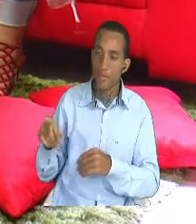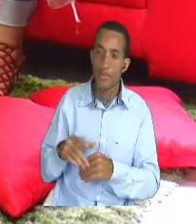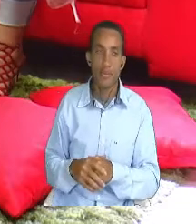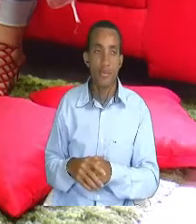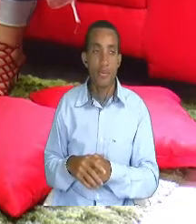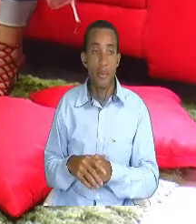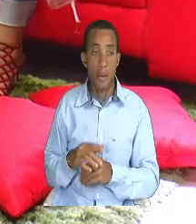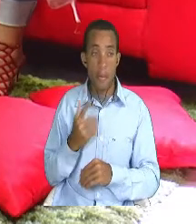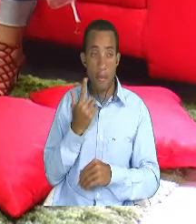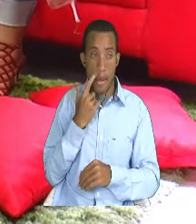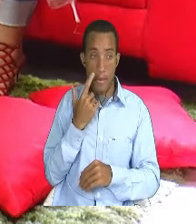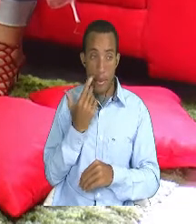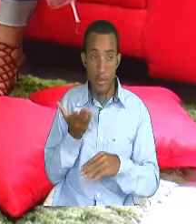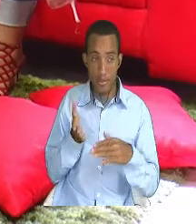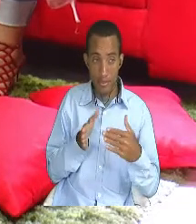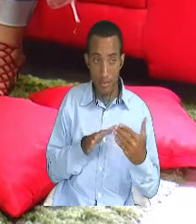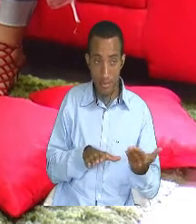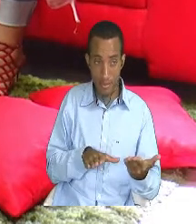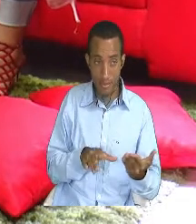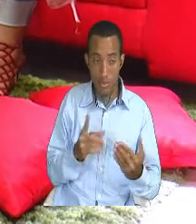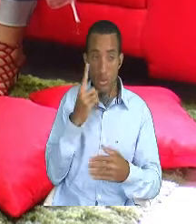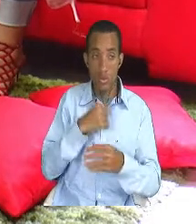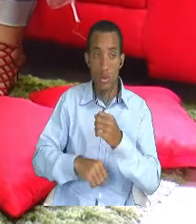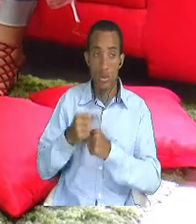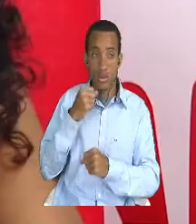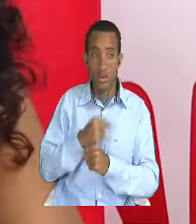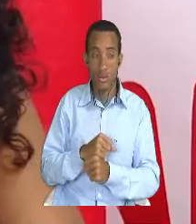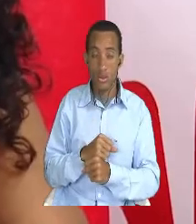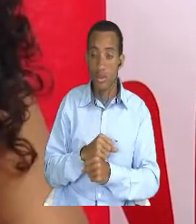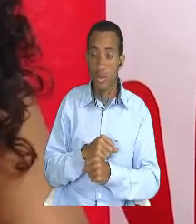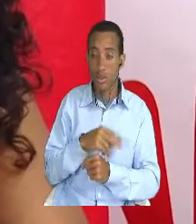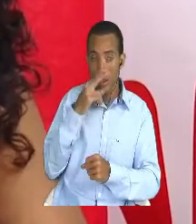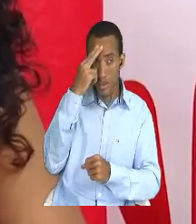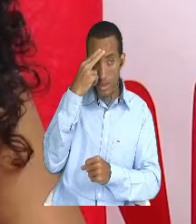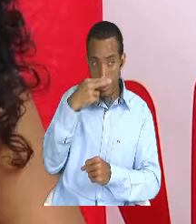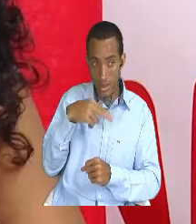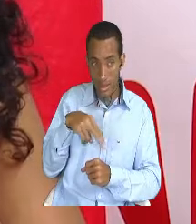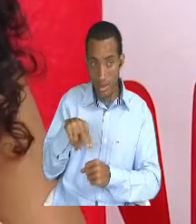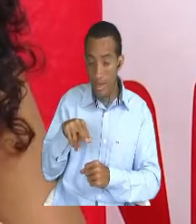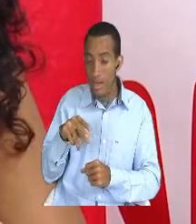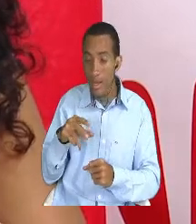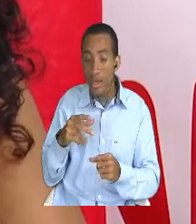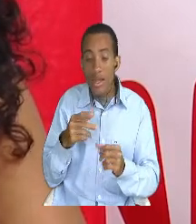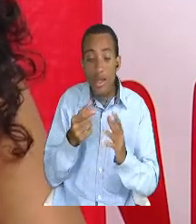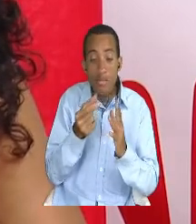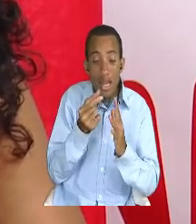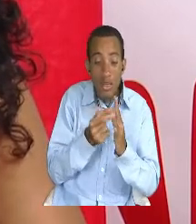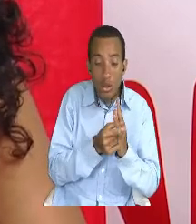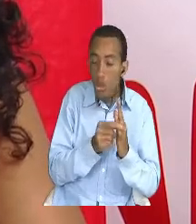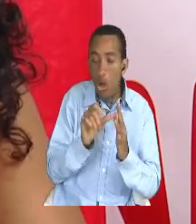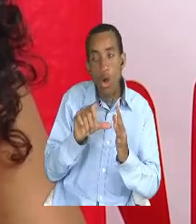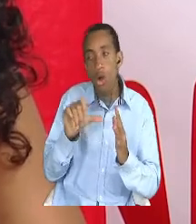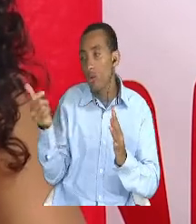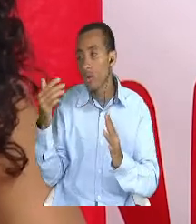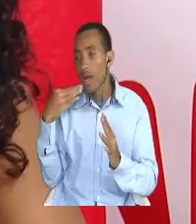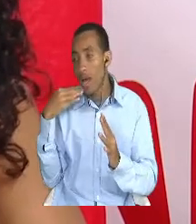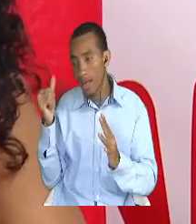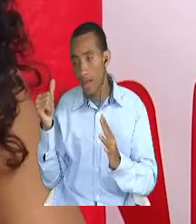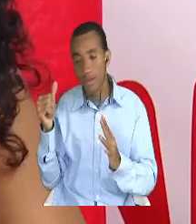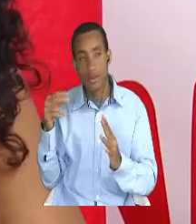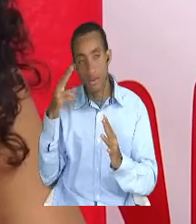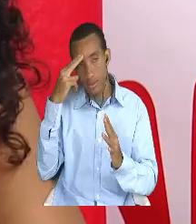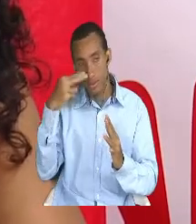padre murió hace un año. Yo no soy hija de su matrimonio y mis hermanos paternos. Y su mamá iniciaron sucesión y me